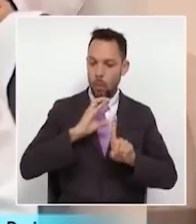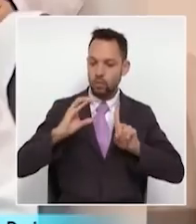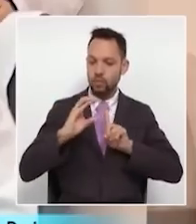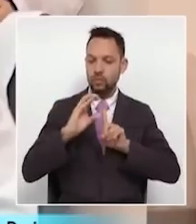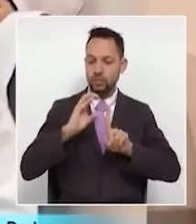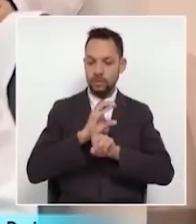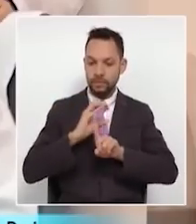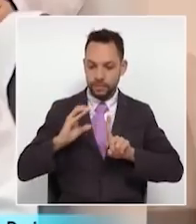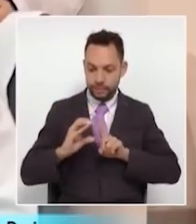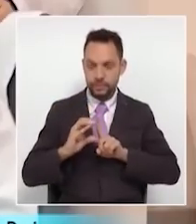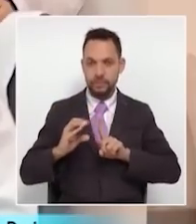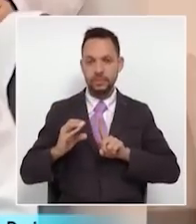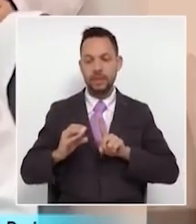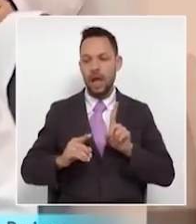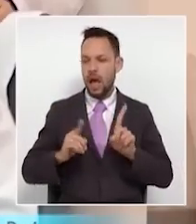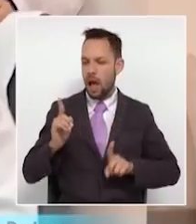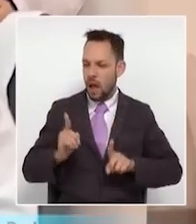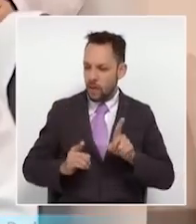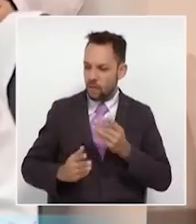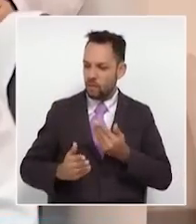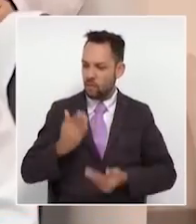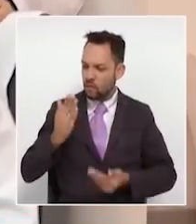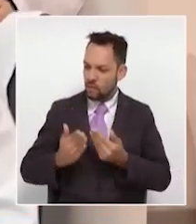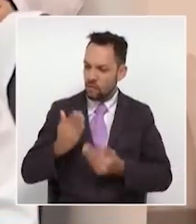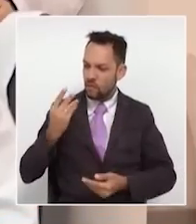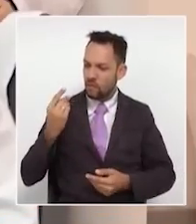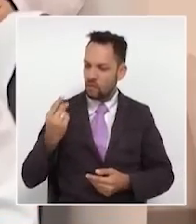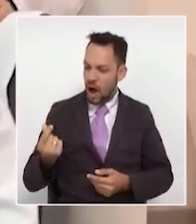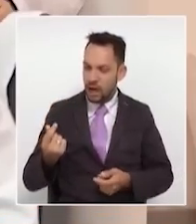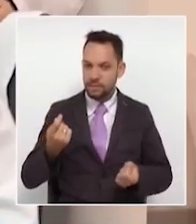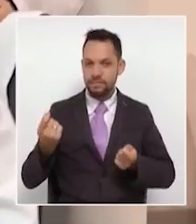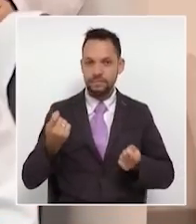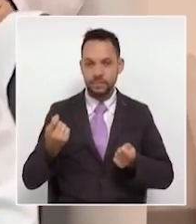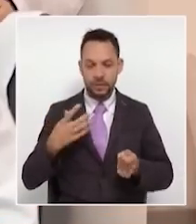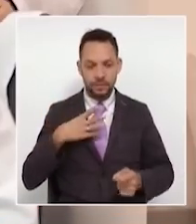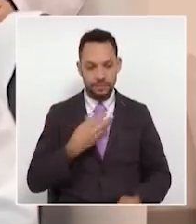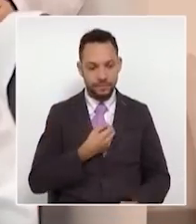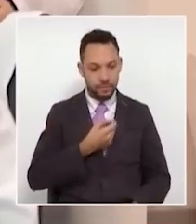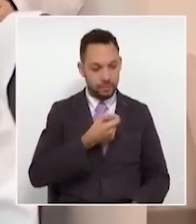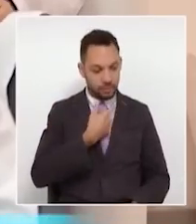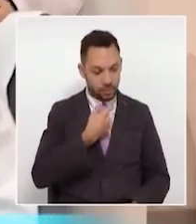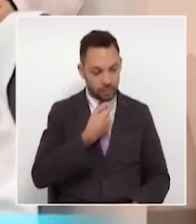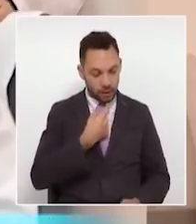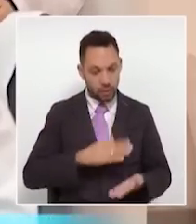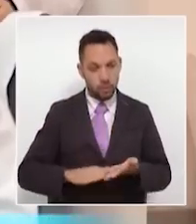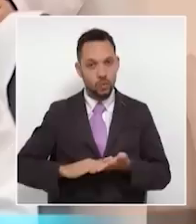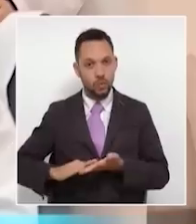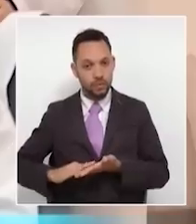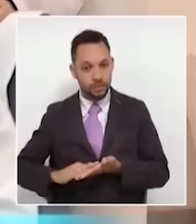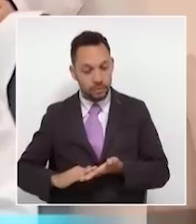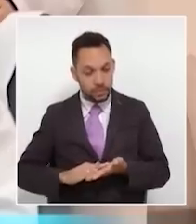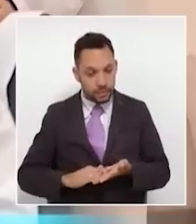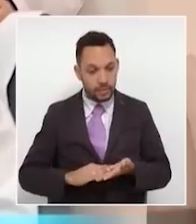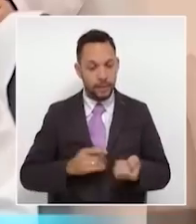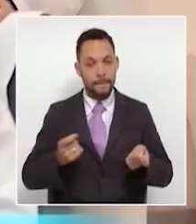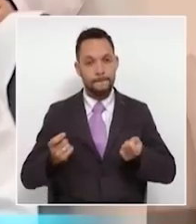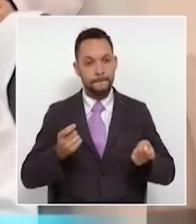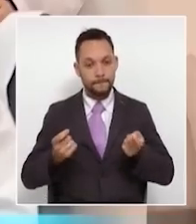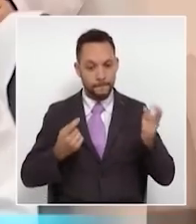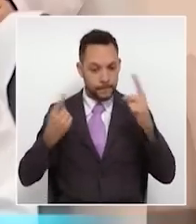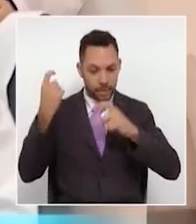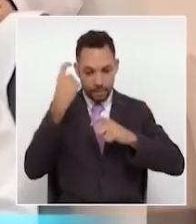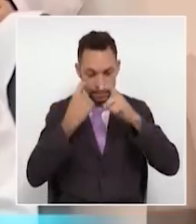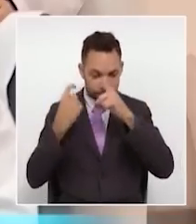es muy facilista y tenemos la cultura del medicamento que me resuelva los síntomas ya sí pero